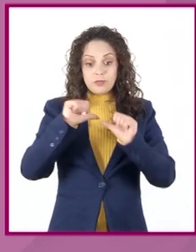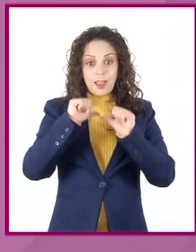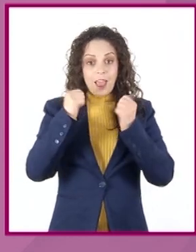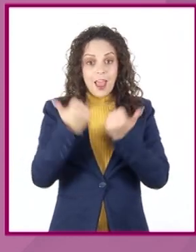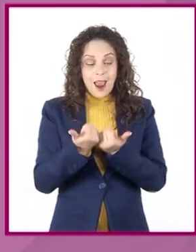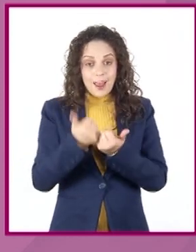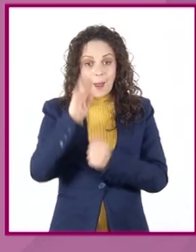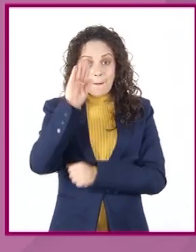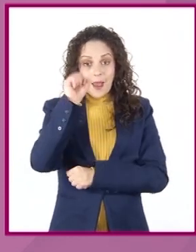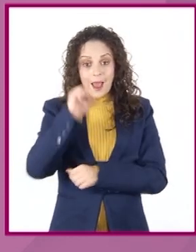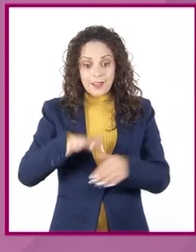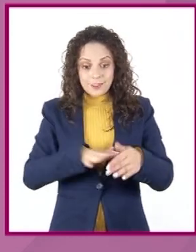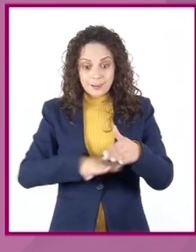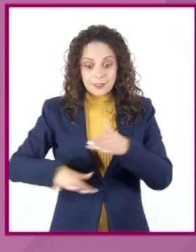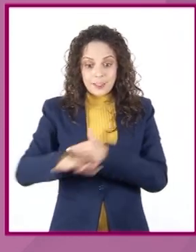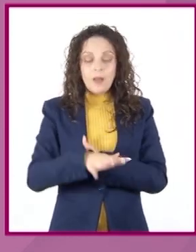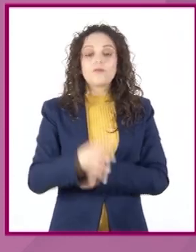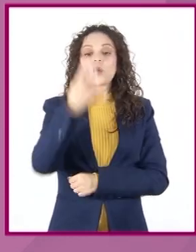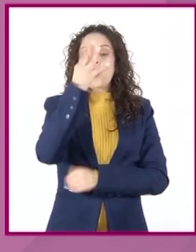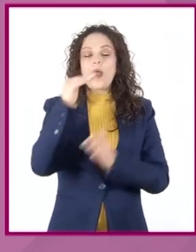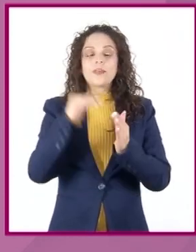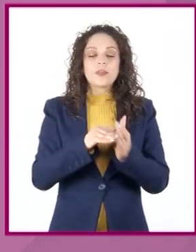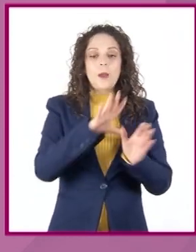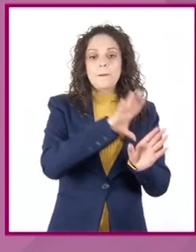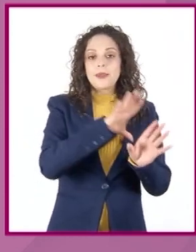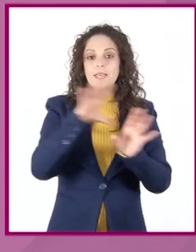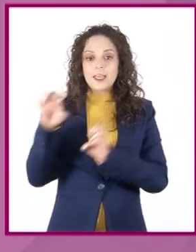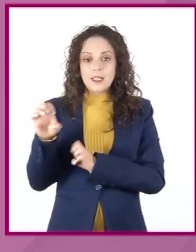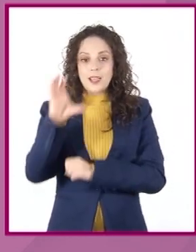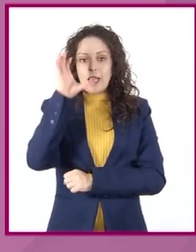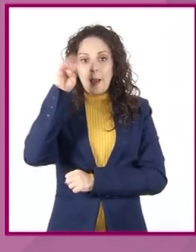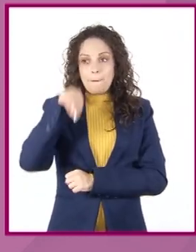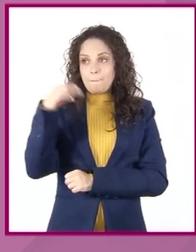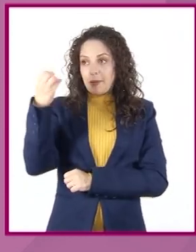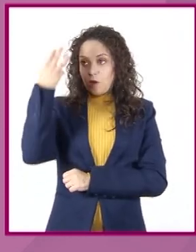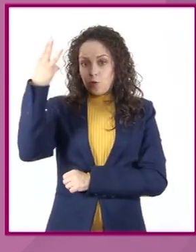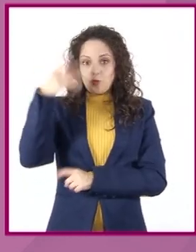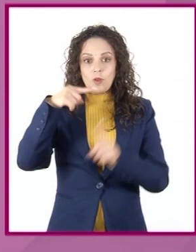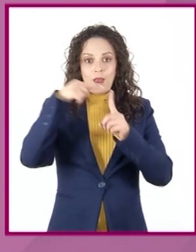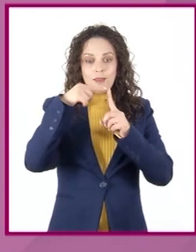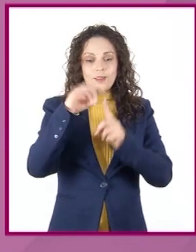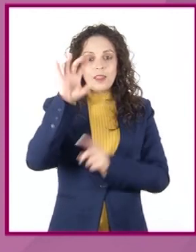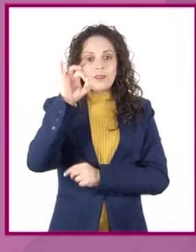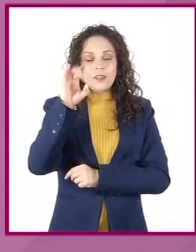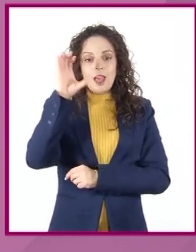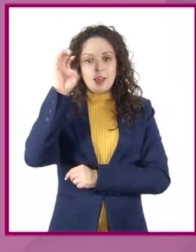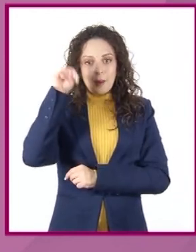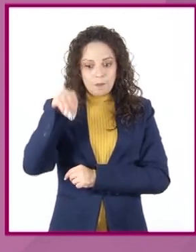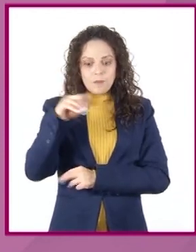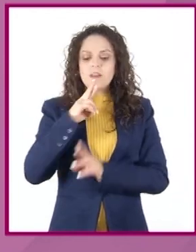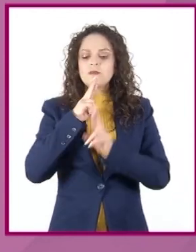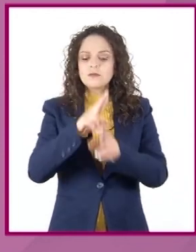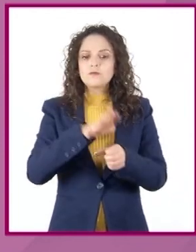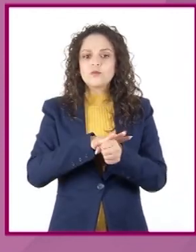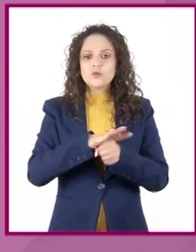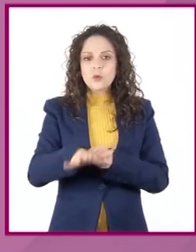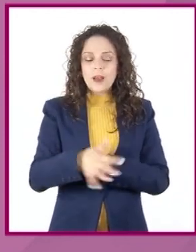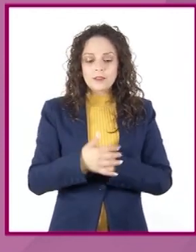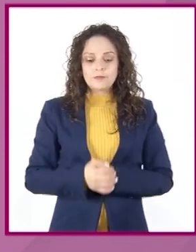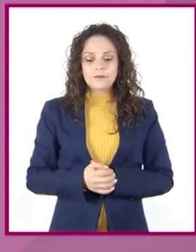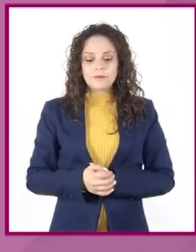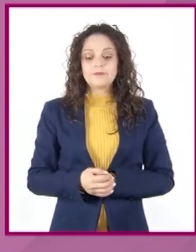dividimos 4.500 centímetros cúbicos entre 30 centímetros y obtenemos el área de la